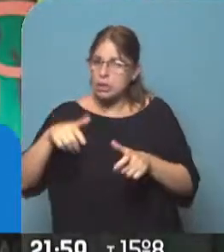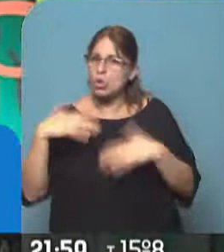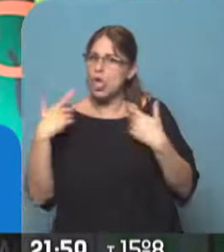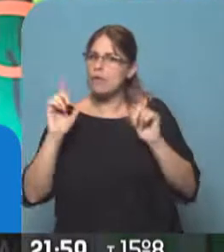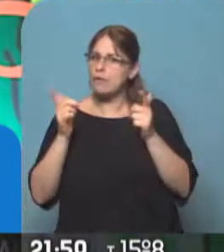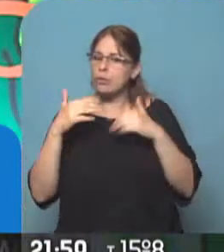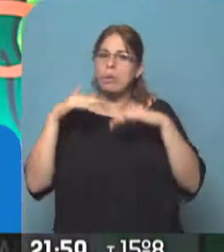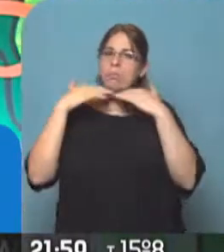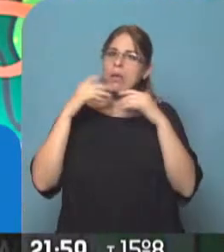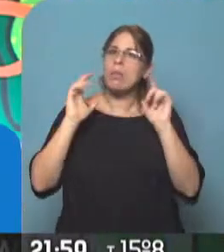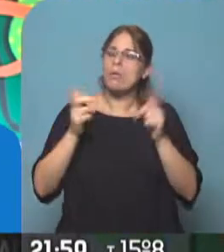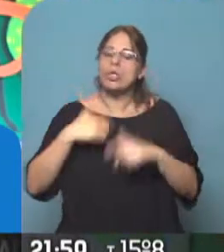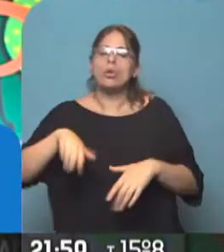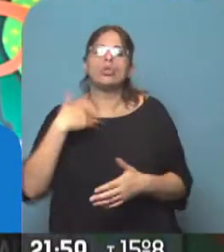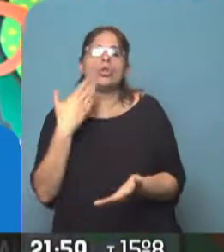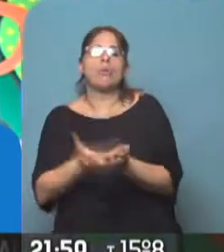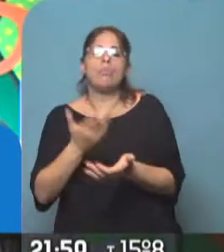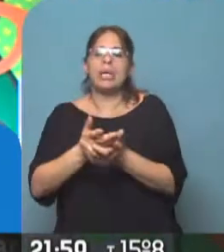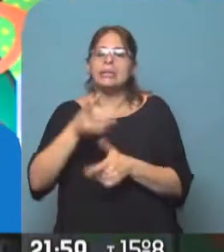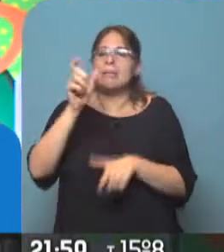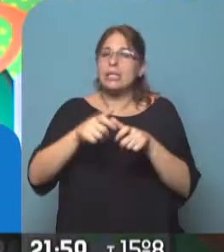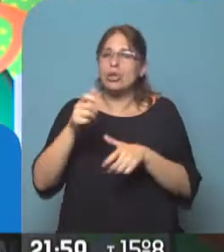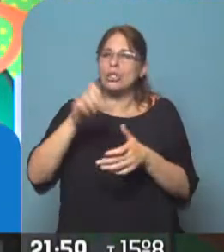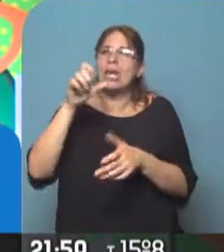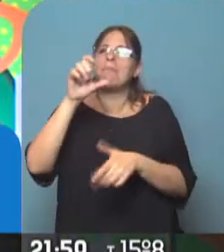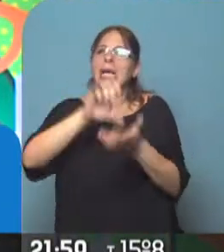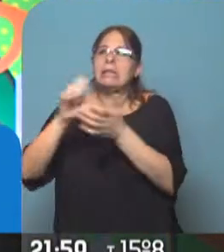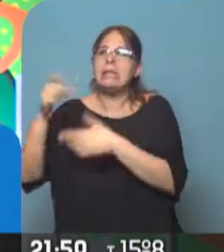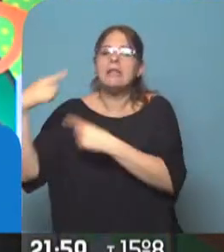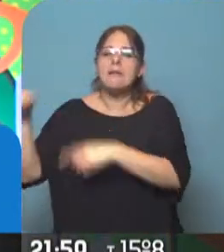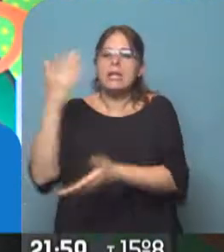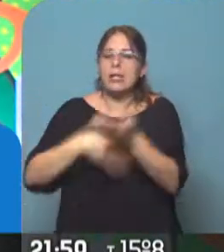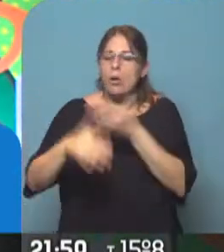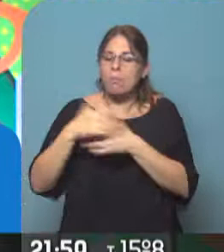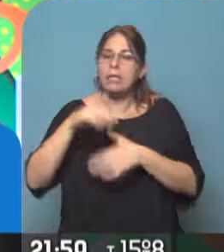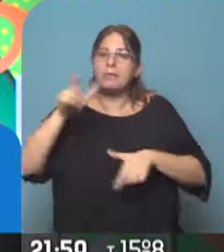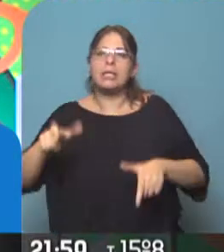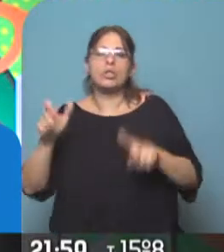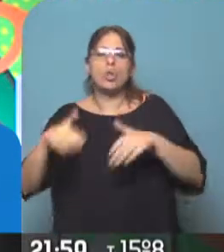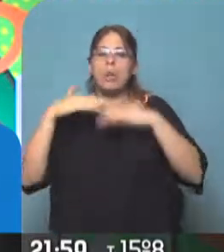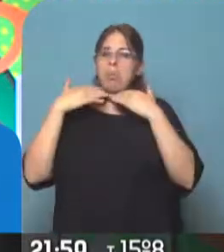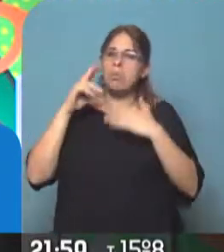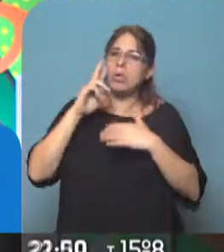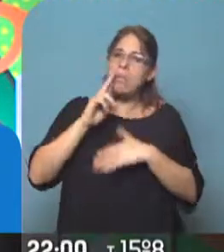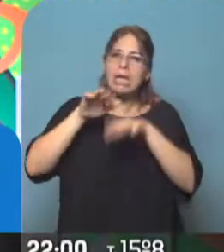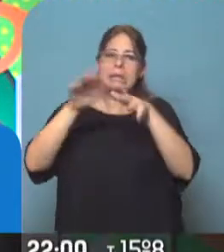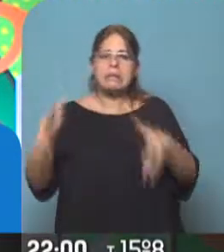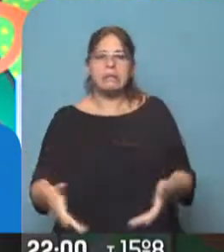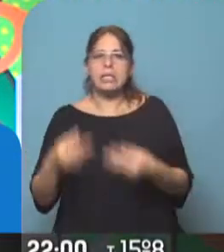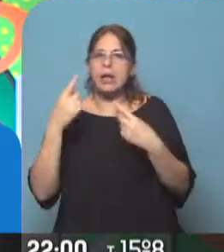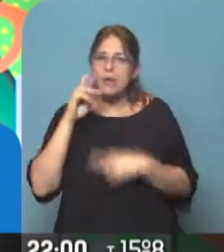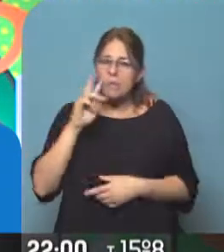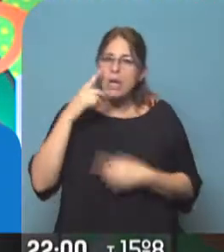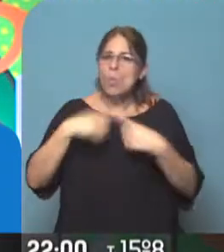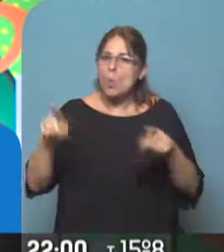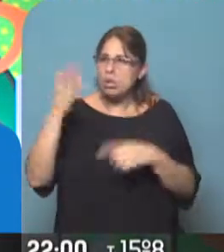cuando nosotros proponemos estos cruces y de pronto el público está asistiendo, está viendo en un escenario a músicos que